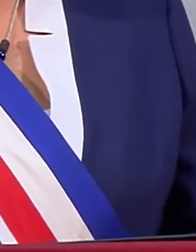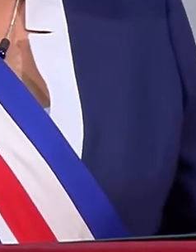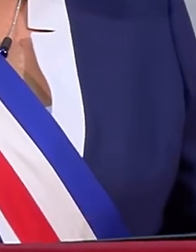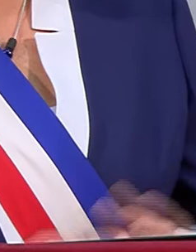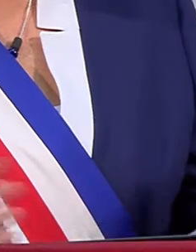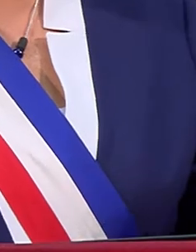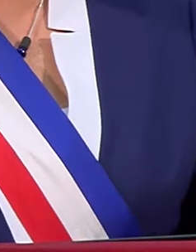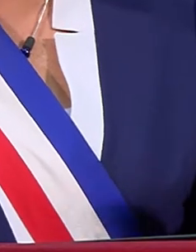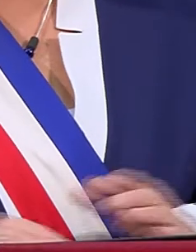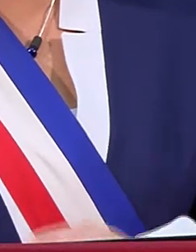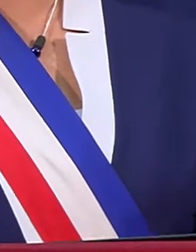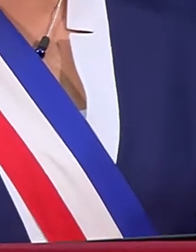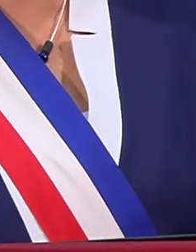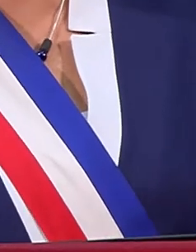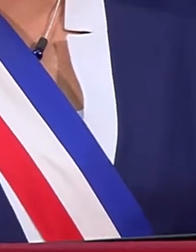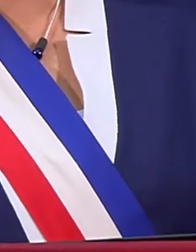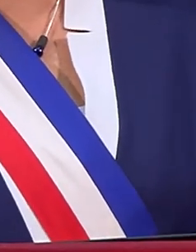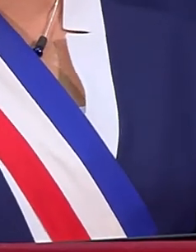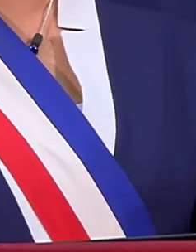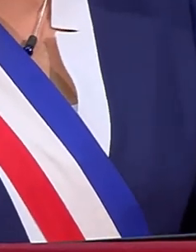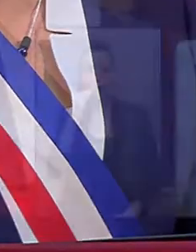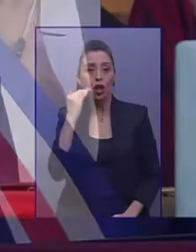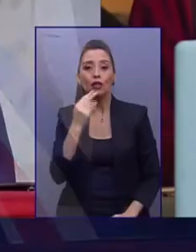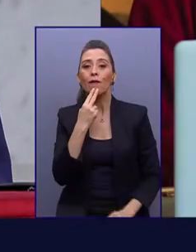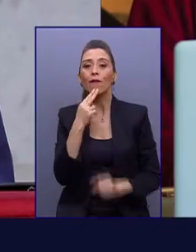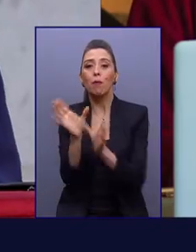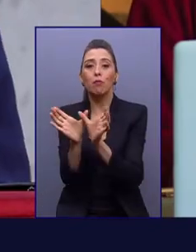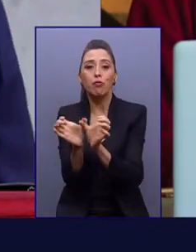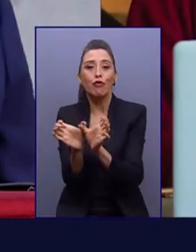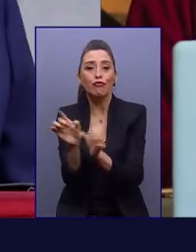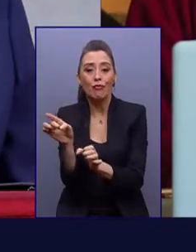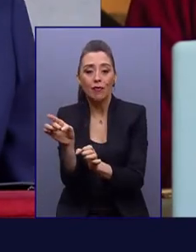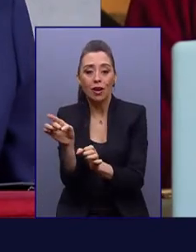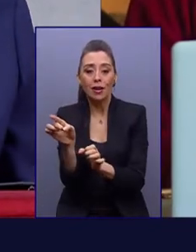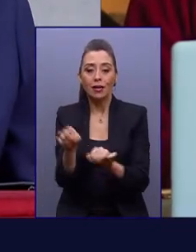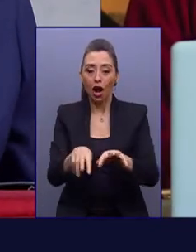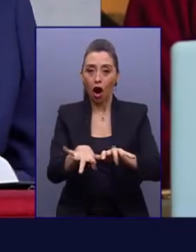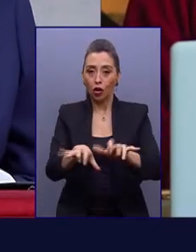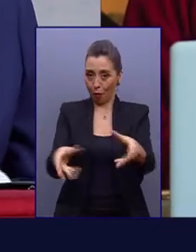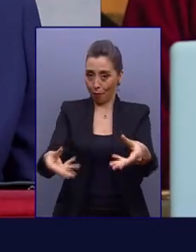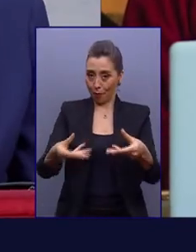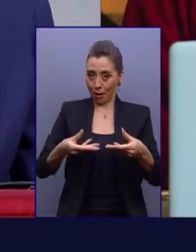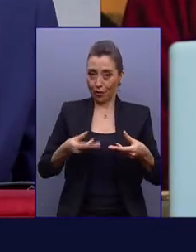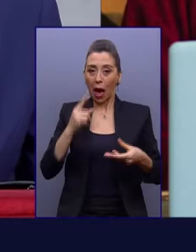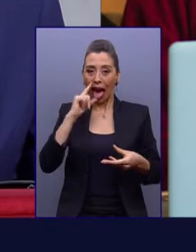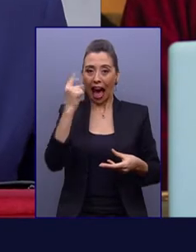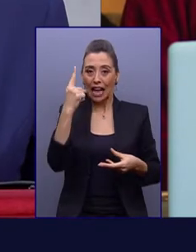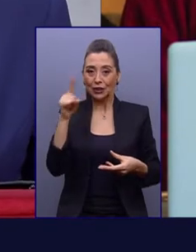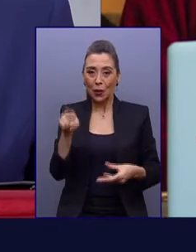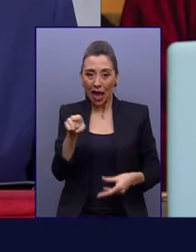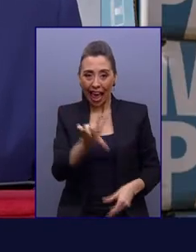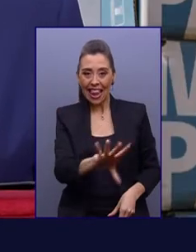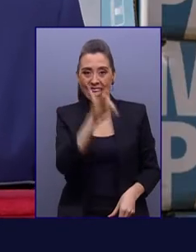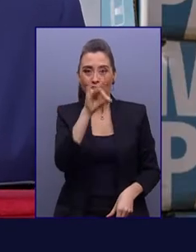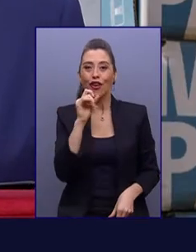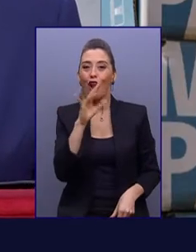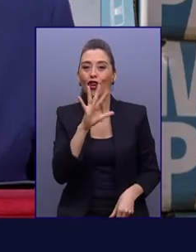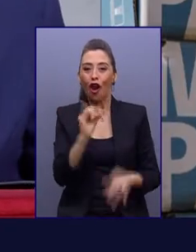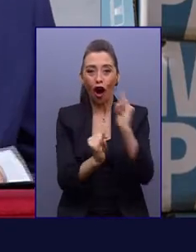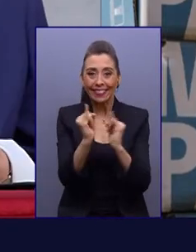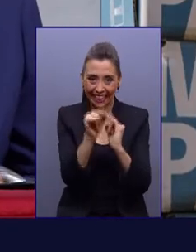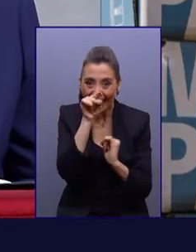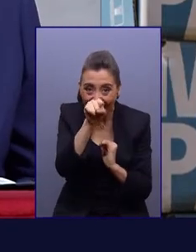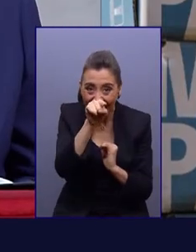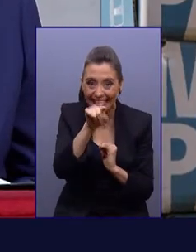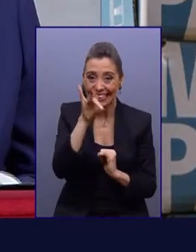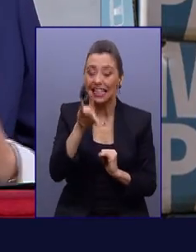3 años. Hablo de casos como el de Francisco, un niño de Puerto Varas, que recibió su computador azul, tal como él lo eligió en internet, y que